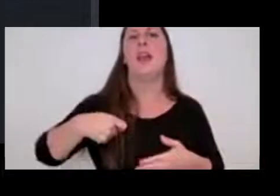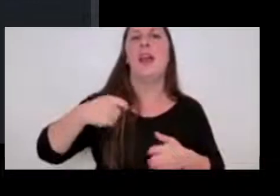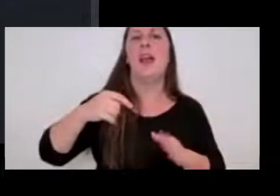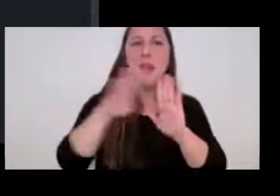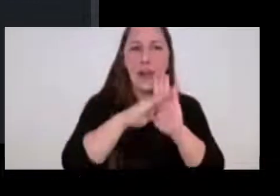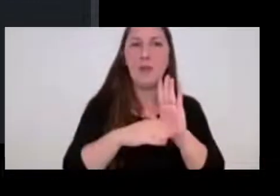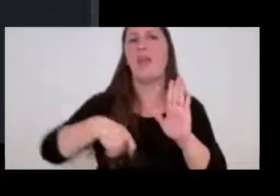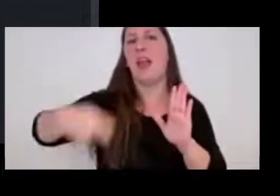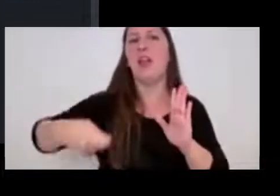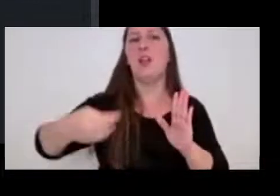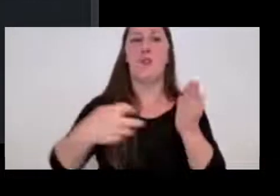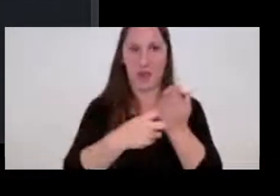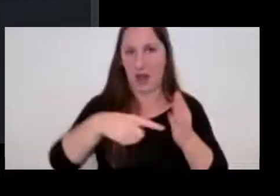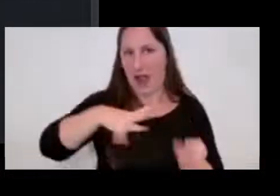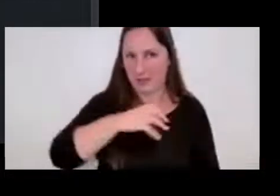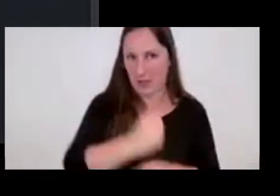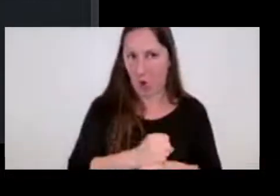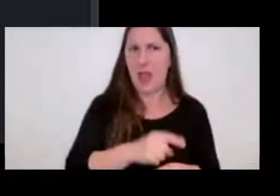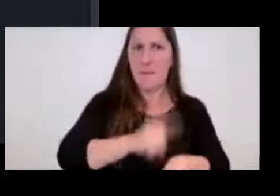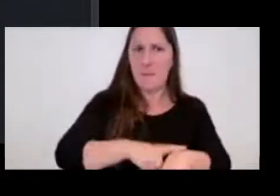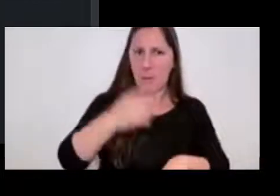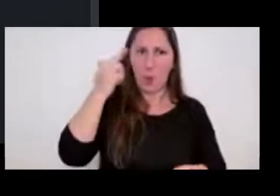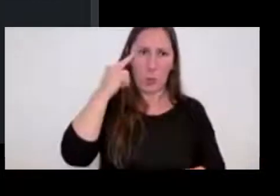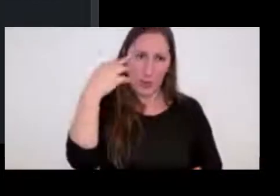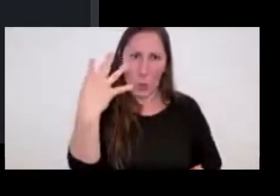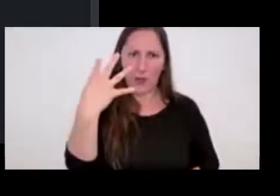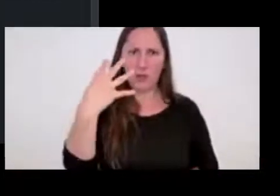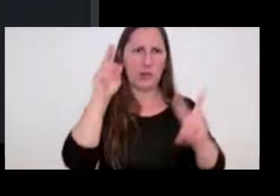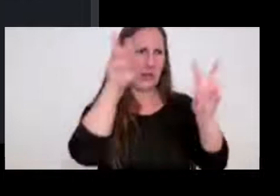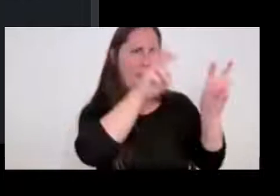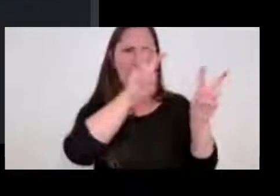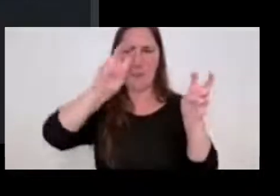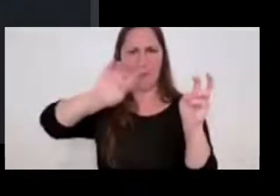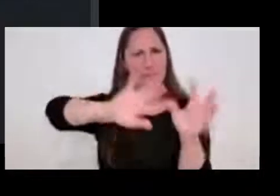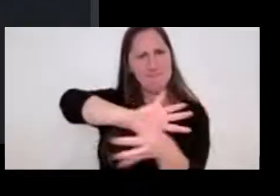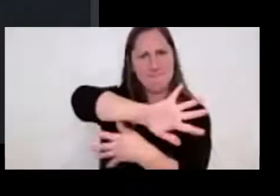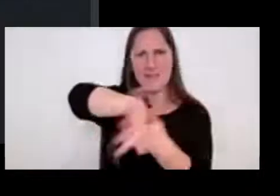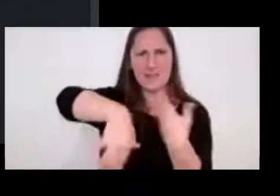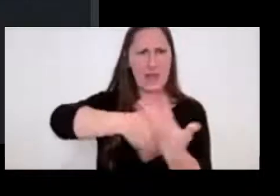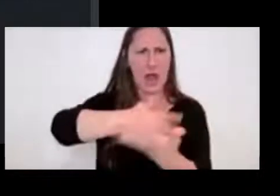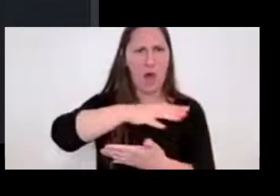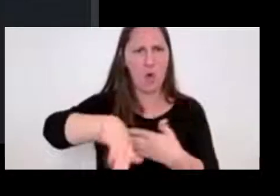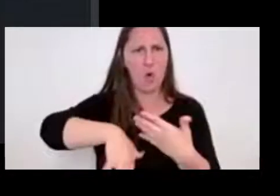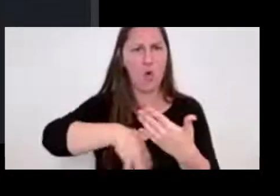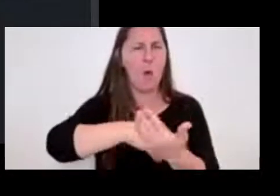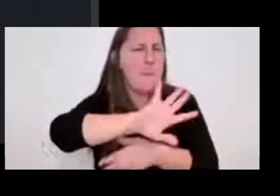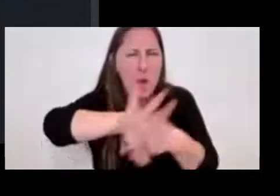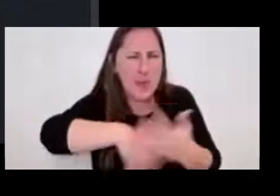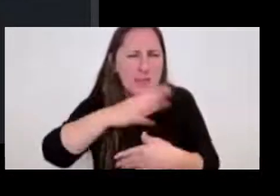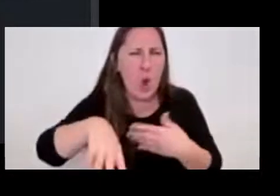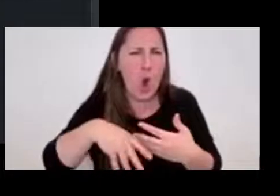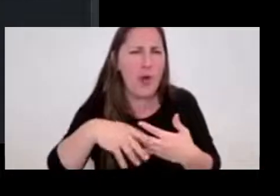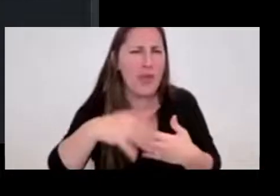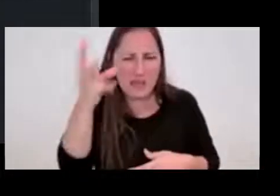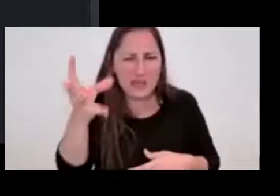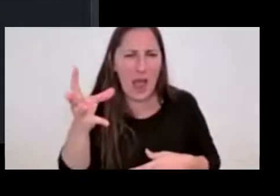vigente. Quiero decir, las aguas se empezaron a mezclar, digamos, ¿no? Pero se mezclaron de tal forma,